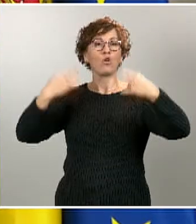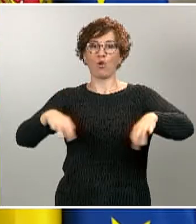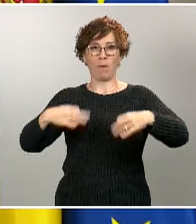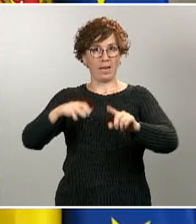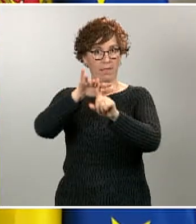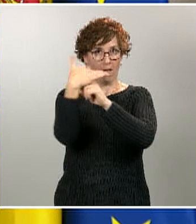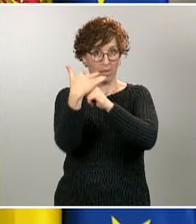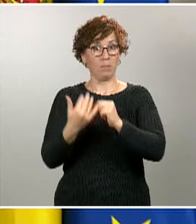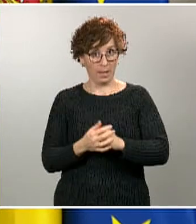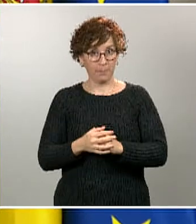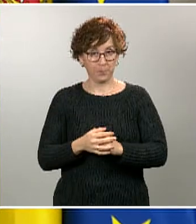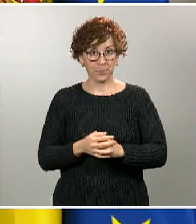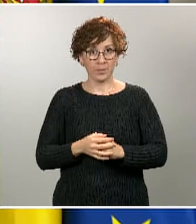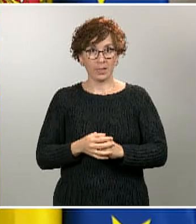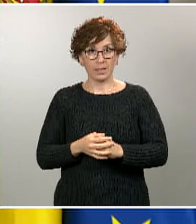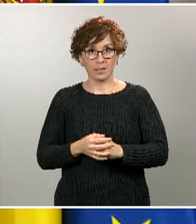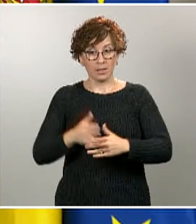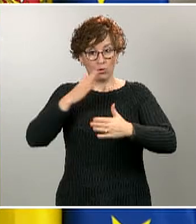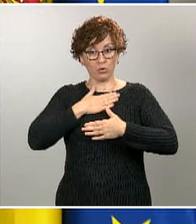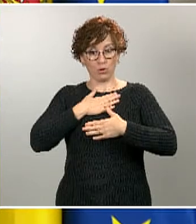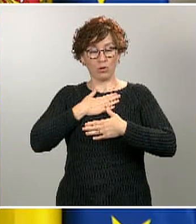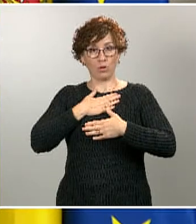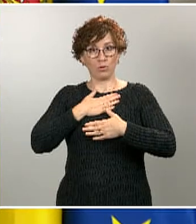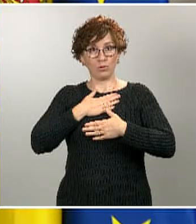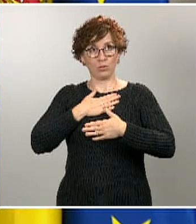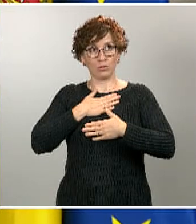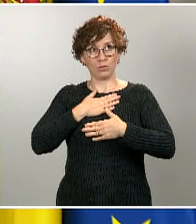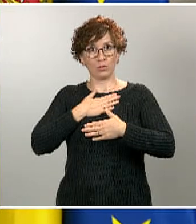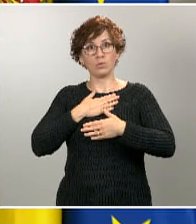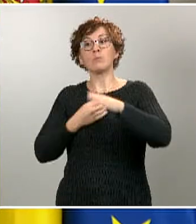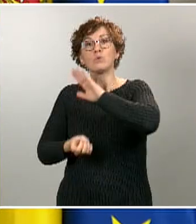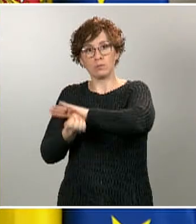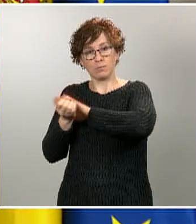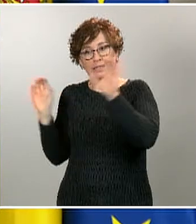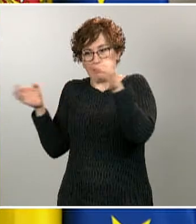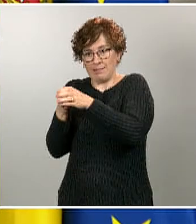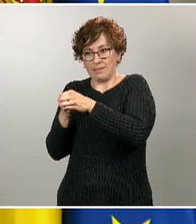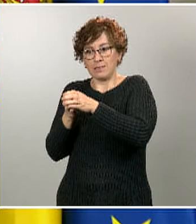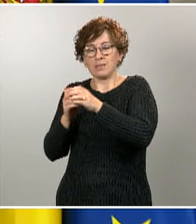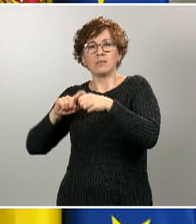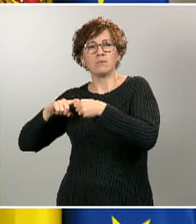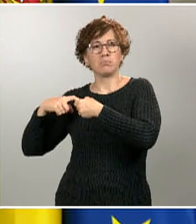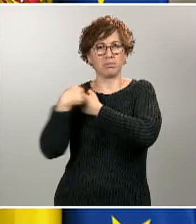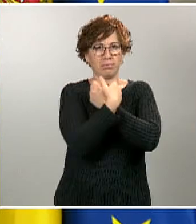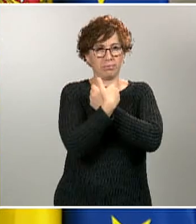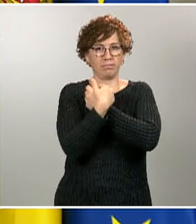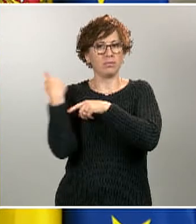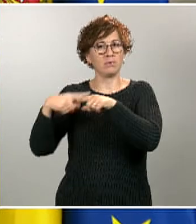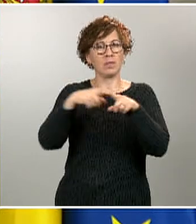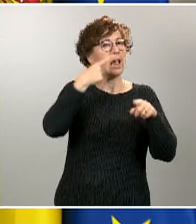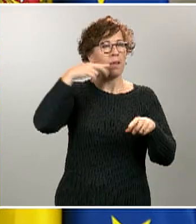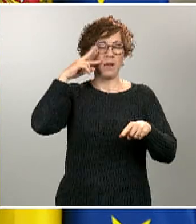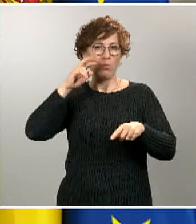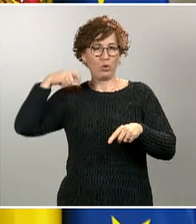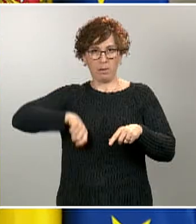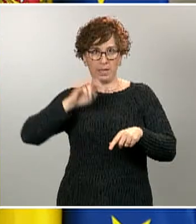Gobierno equipos multidisciplinares que están empezando a trabajar en distintas opciones. Vamos también por indicación del presidente del